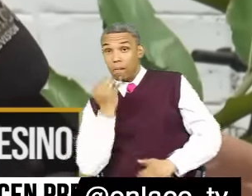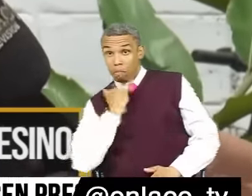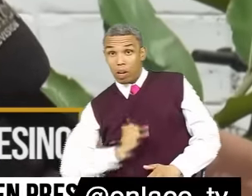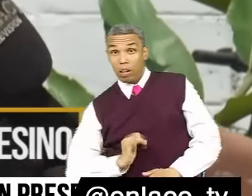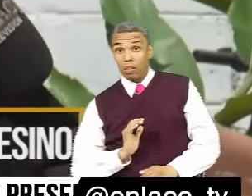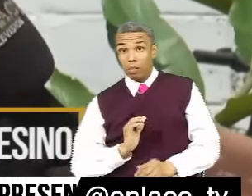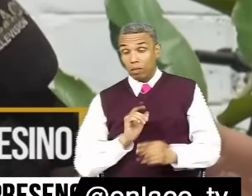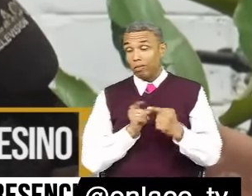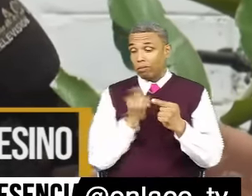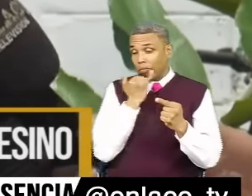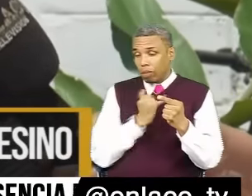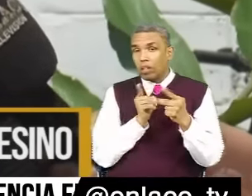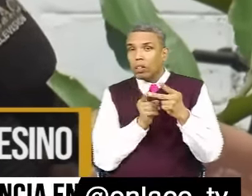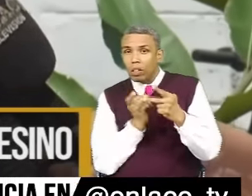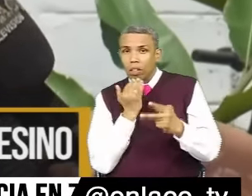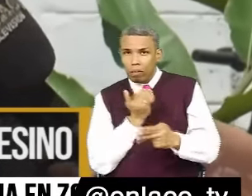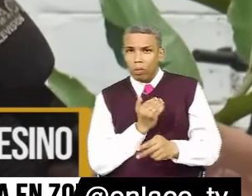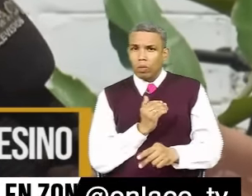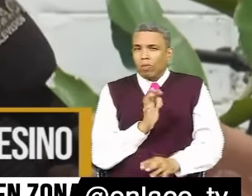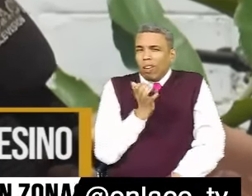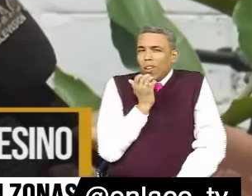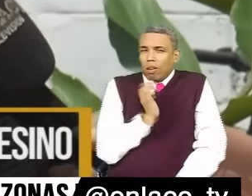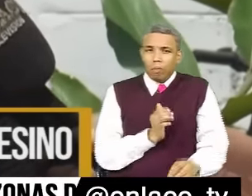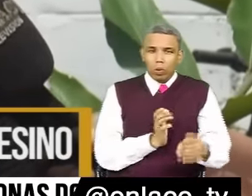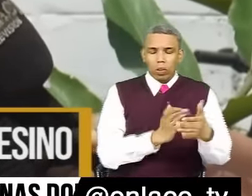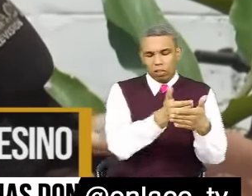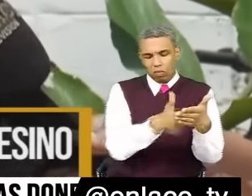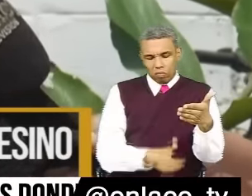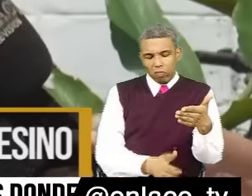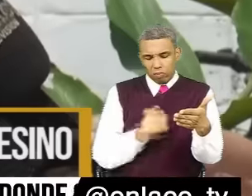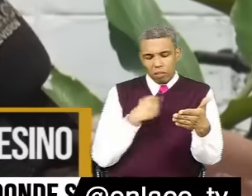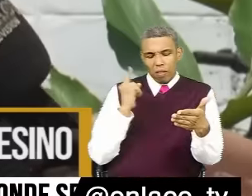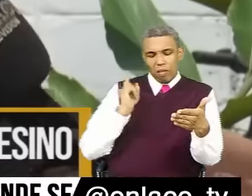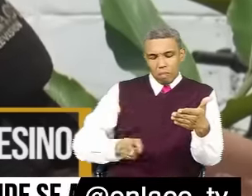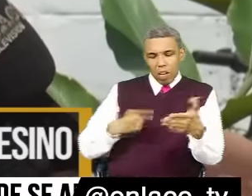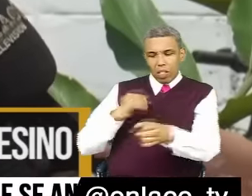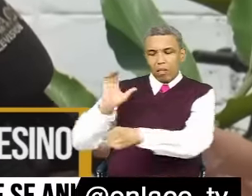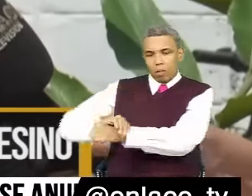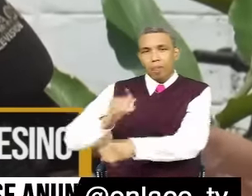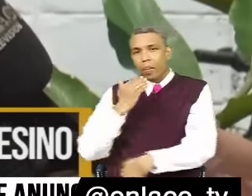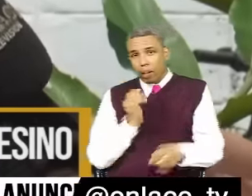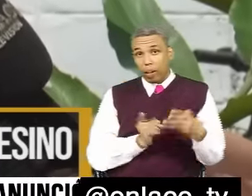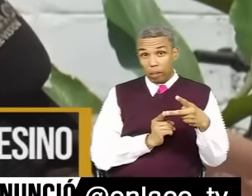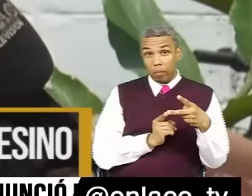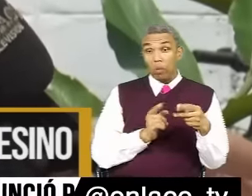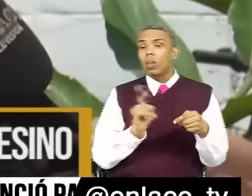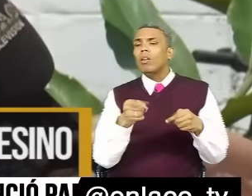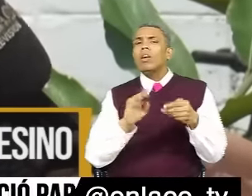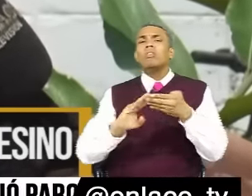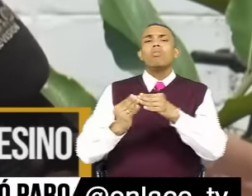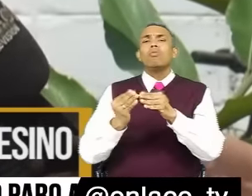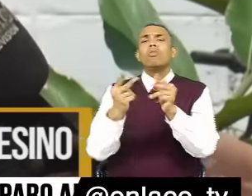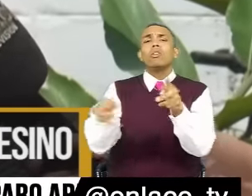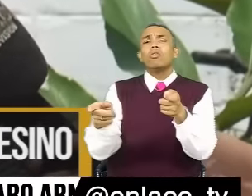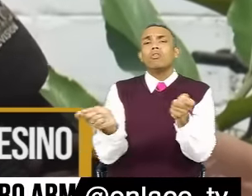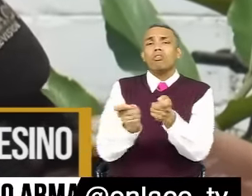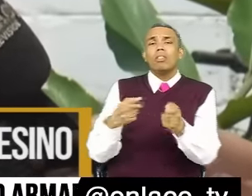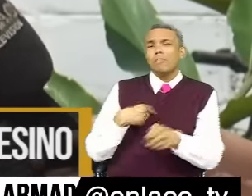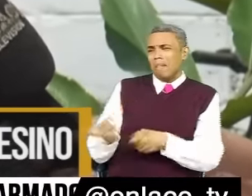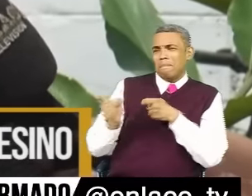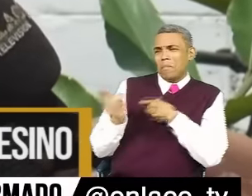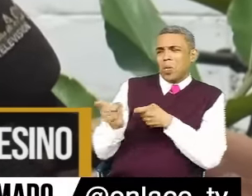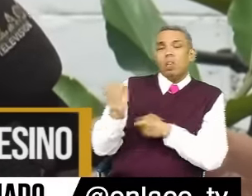aún sabiendo que había una orden de allanamiento no generaron los mecanismos de protección a la integridad de la población allí presente, sino que actuaron desmedidamente